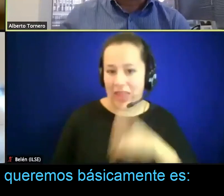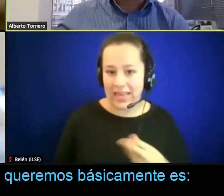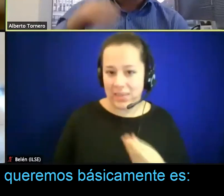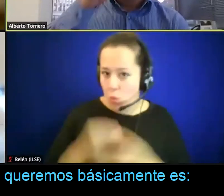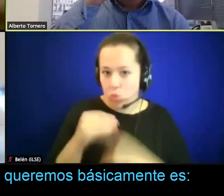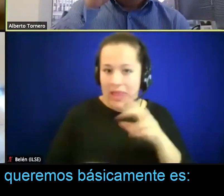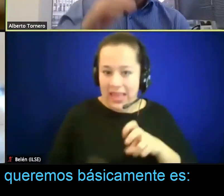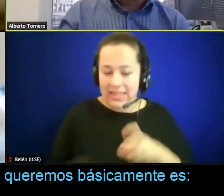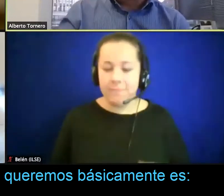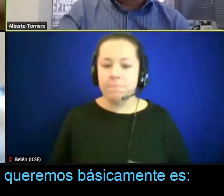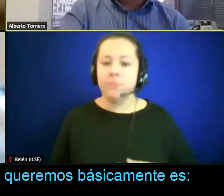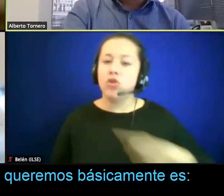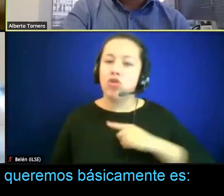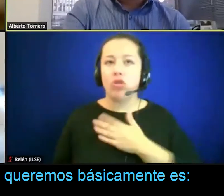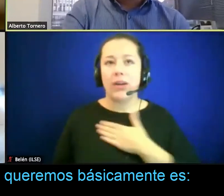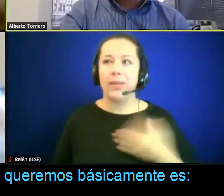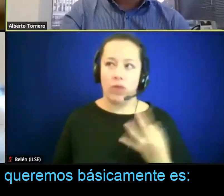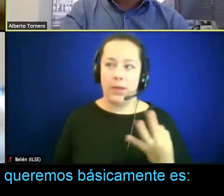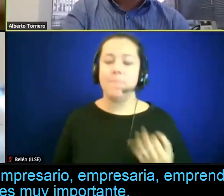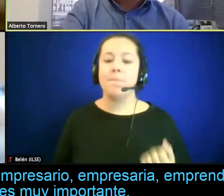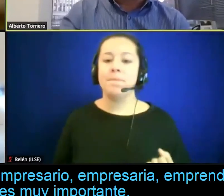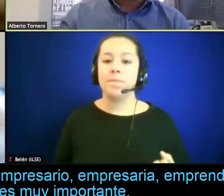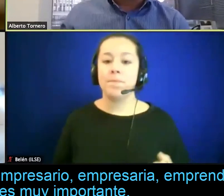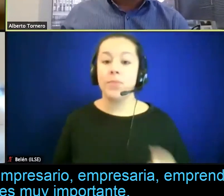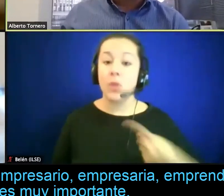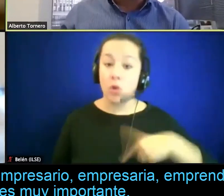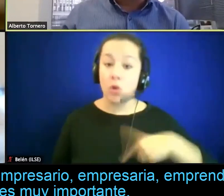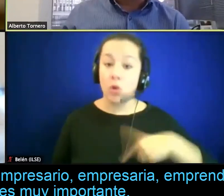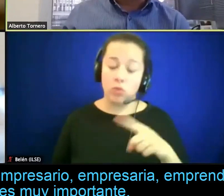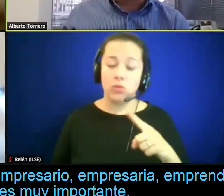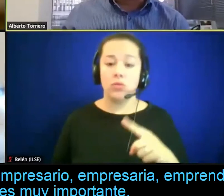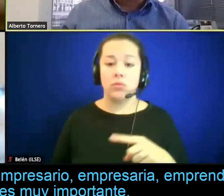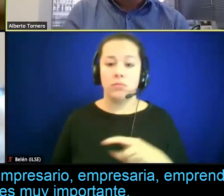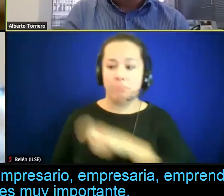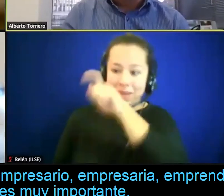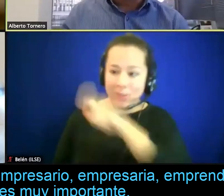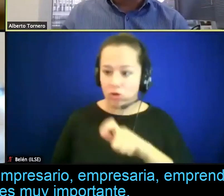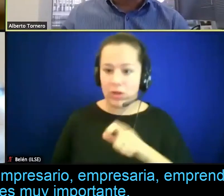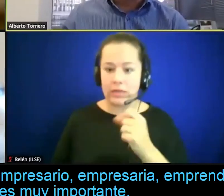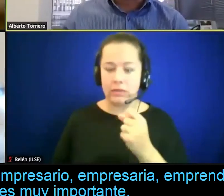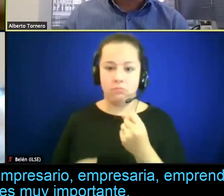básicamente es, como sabemos que el tiempo del empresario, del emprendedor,